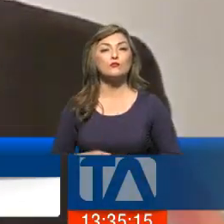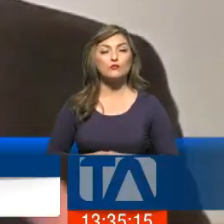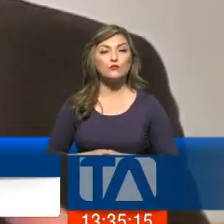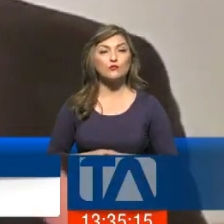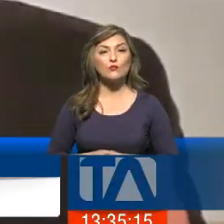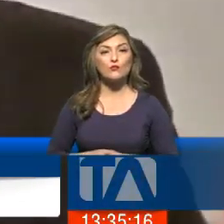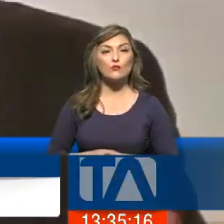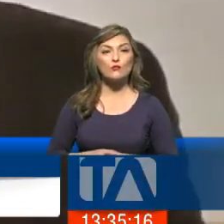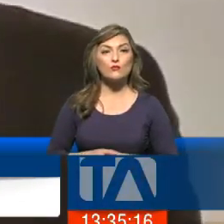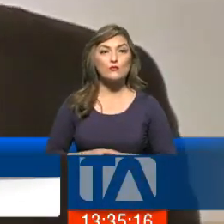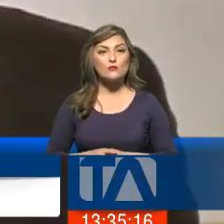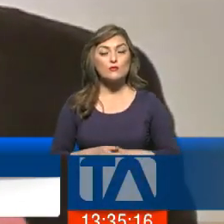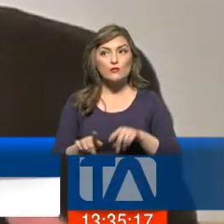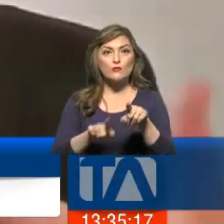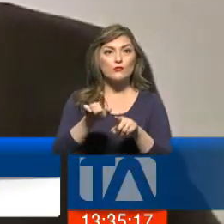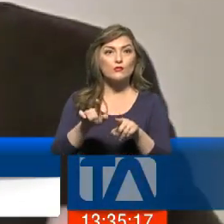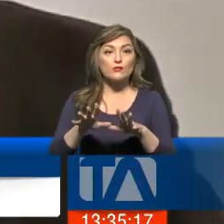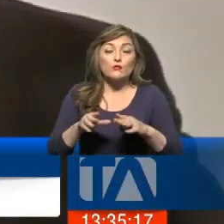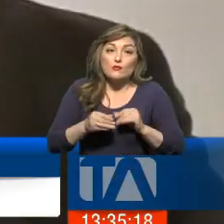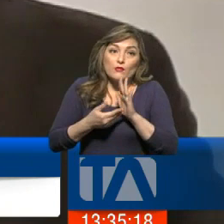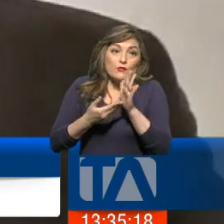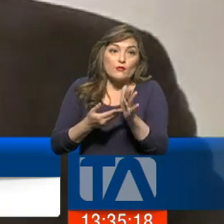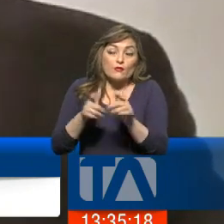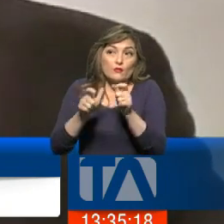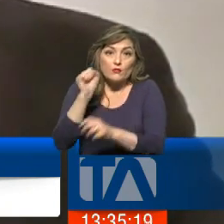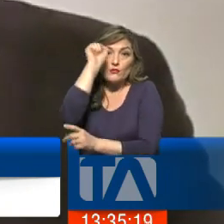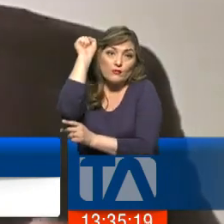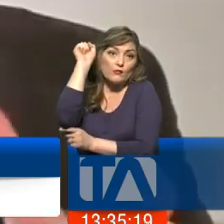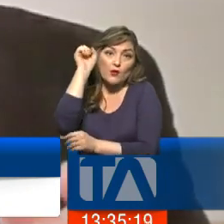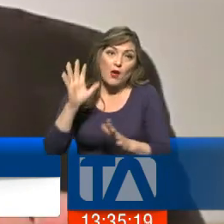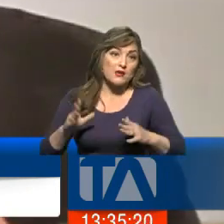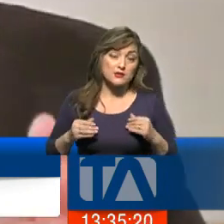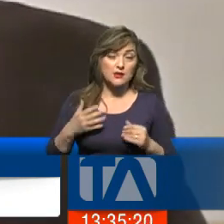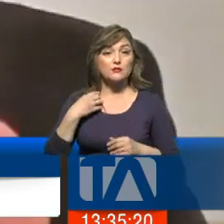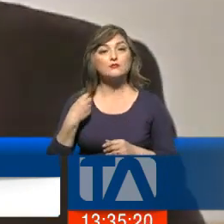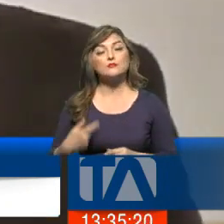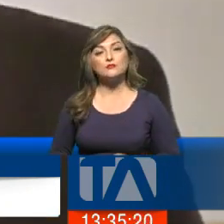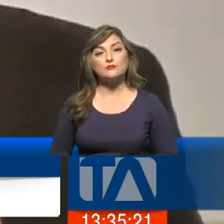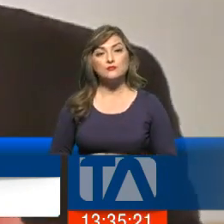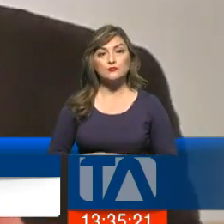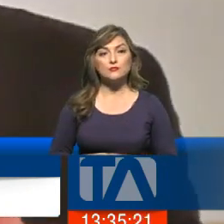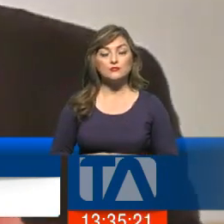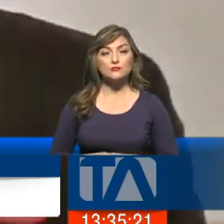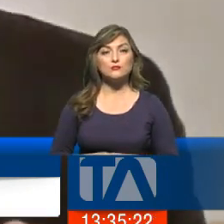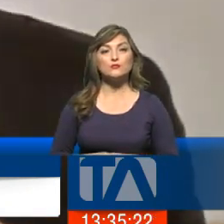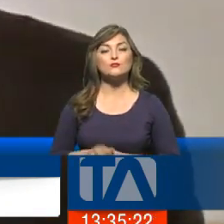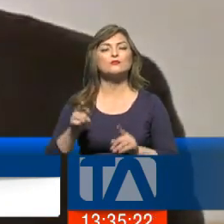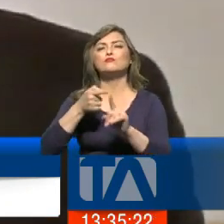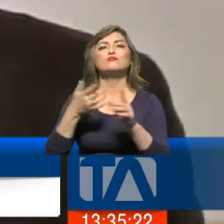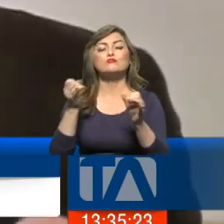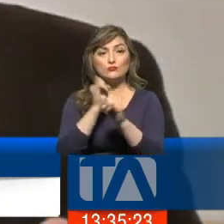espacios que creemos que van a ser aceptados por parte de quien resulte electo presidente, espacios ya mucho más directos entre